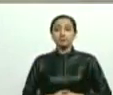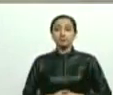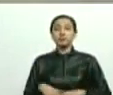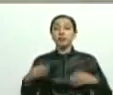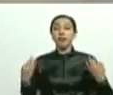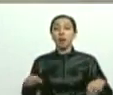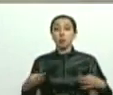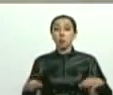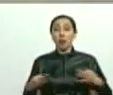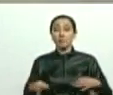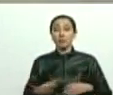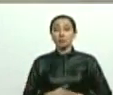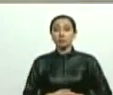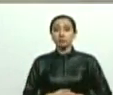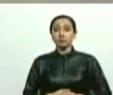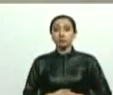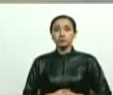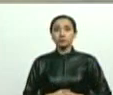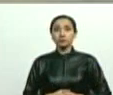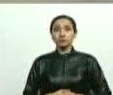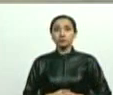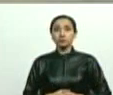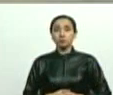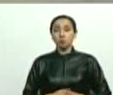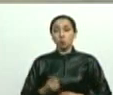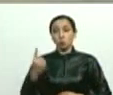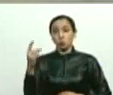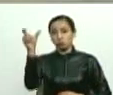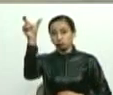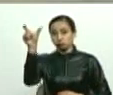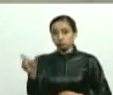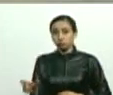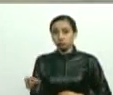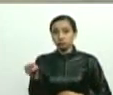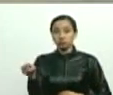naturalmente, solo puede ganar uno.